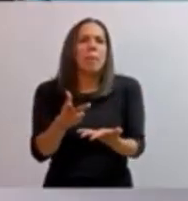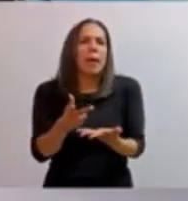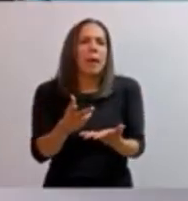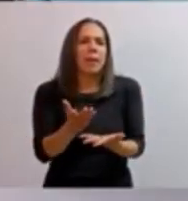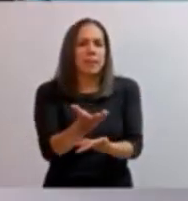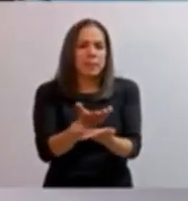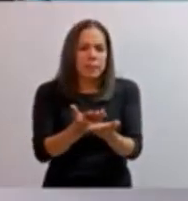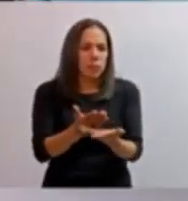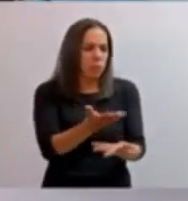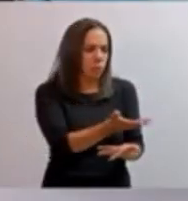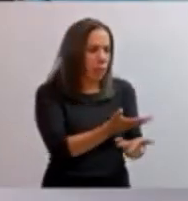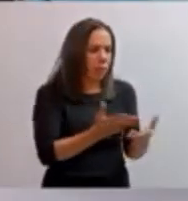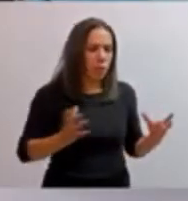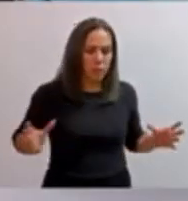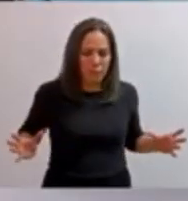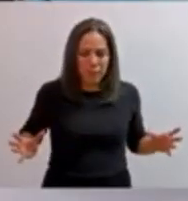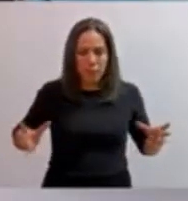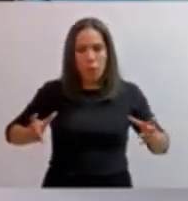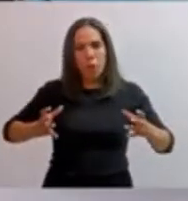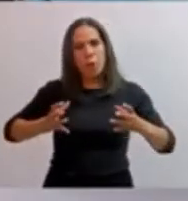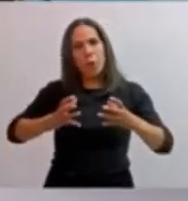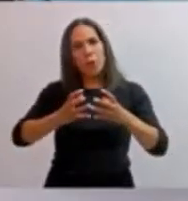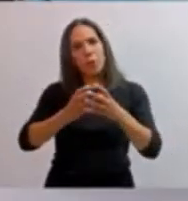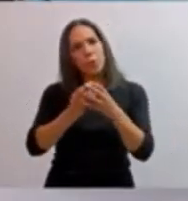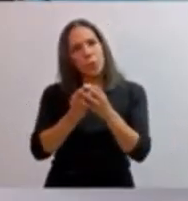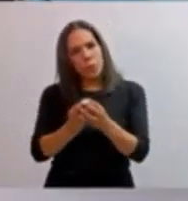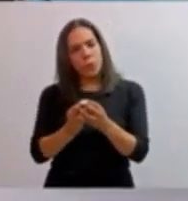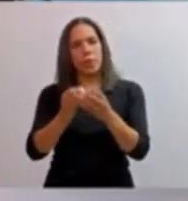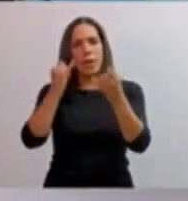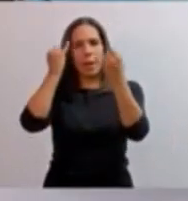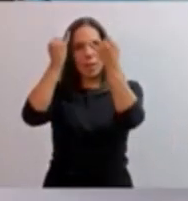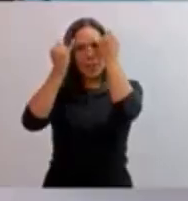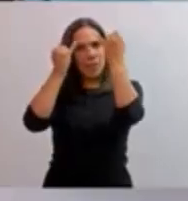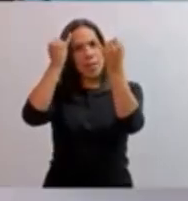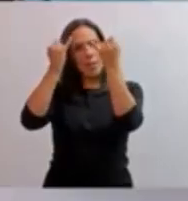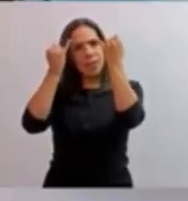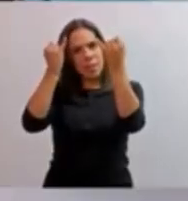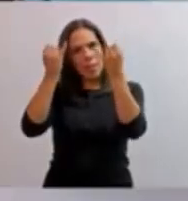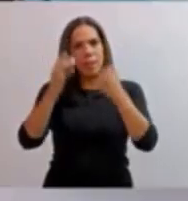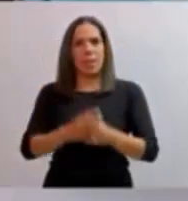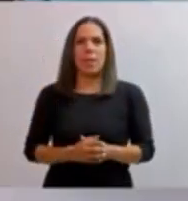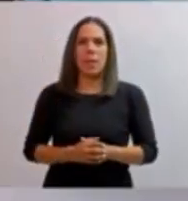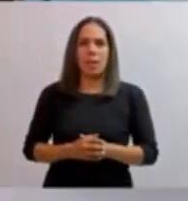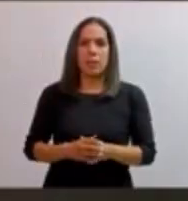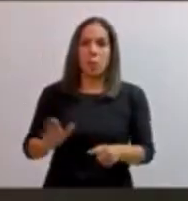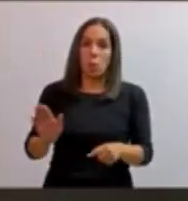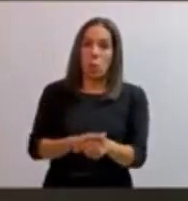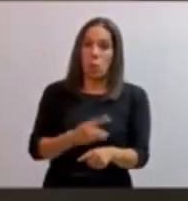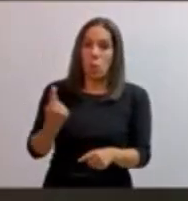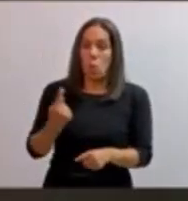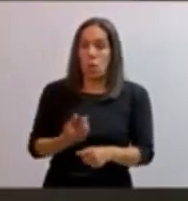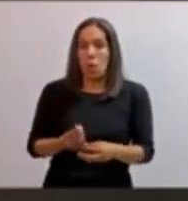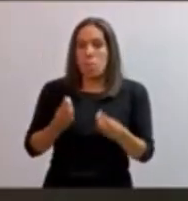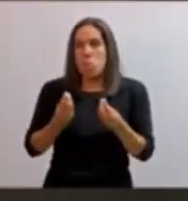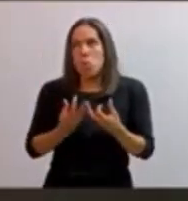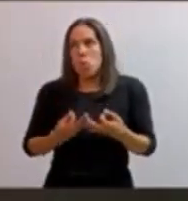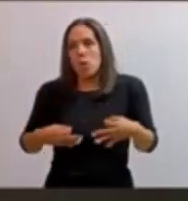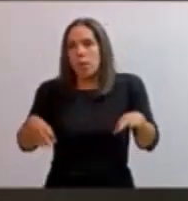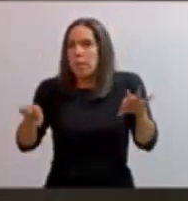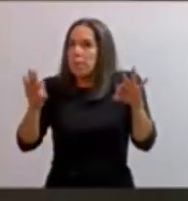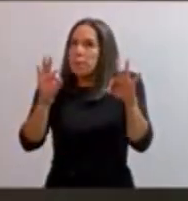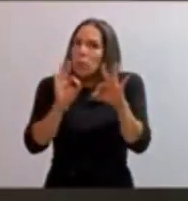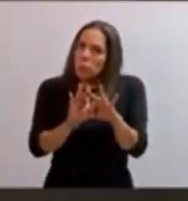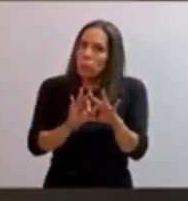ellas han planteado la idea de la relevancia de la profesionalización y